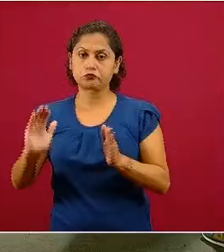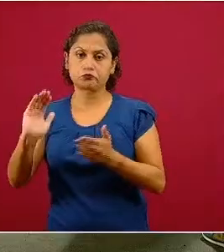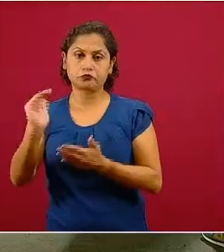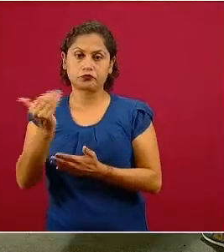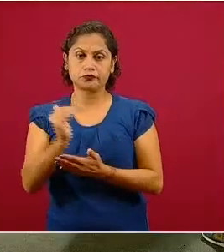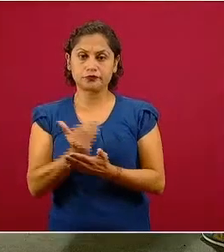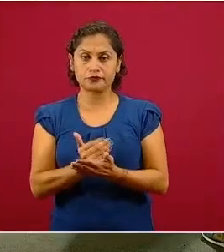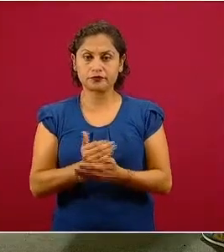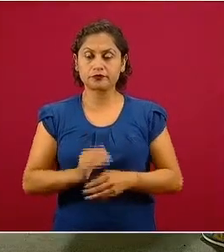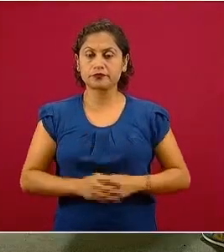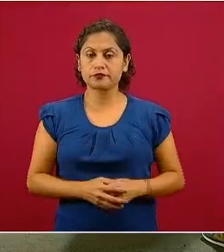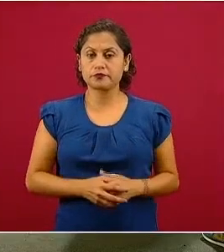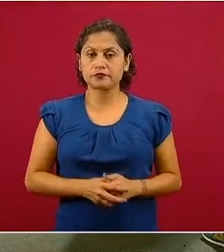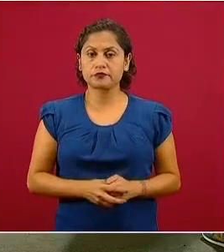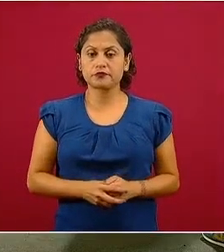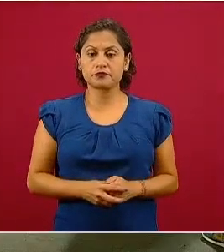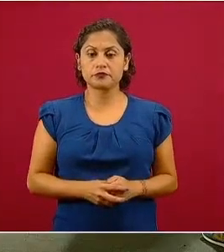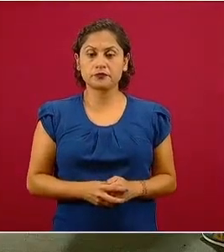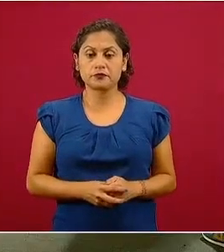siguiente.